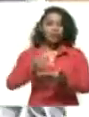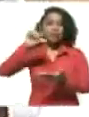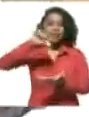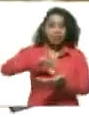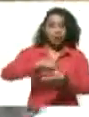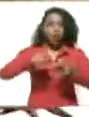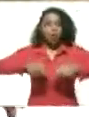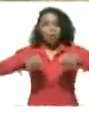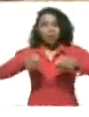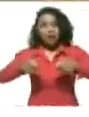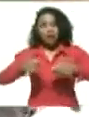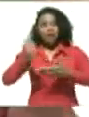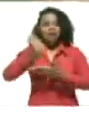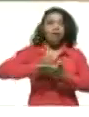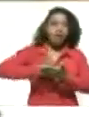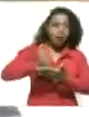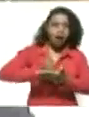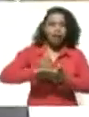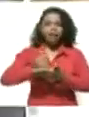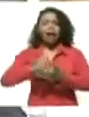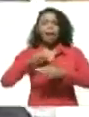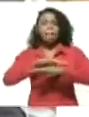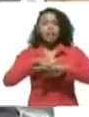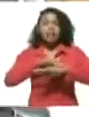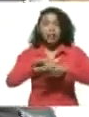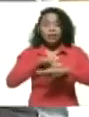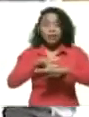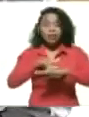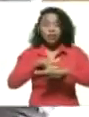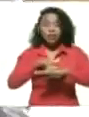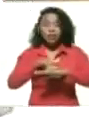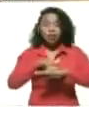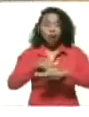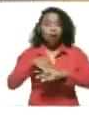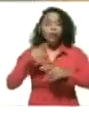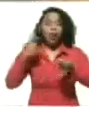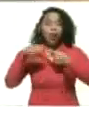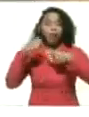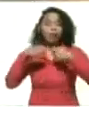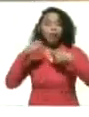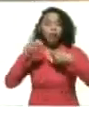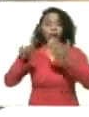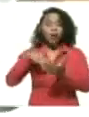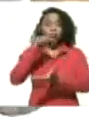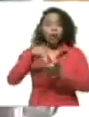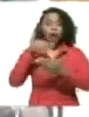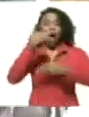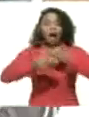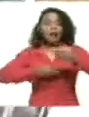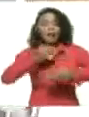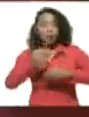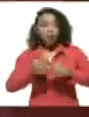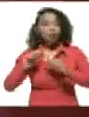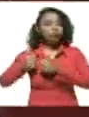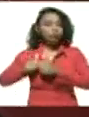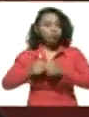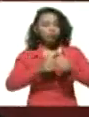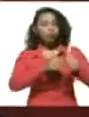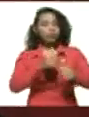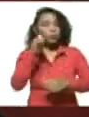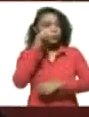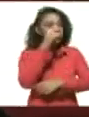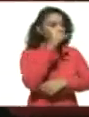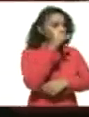comerciales farmacia el ministro carlos alvarado y la ministra de comercio nacional han estado haciendo seguimiento con las cámaras